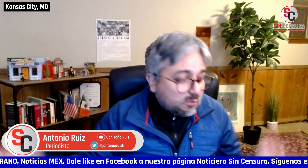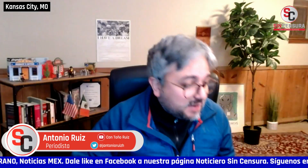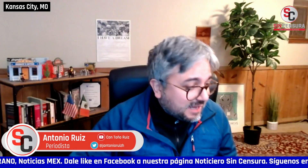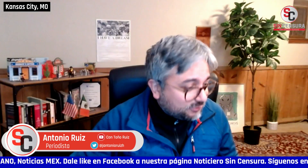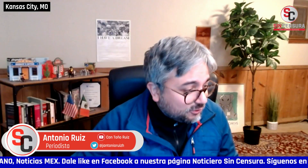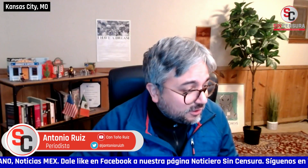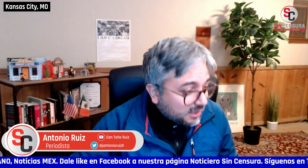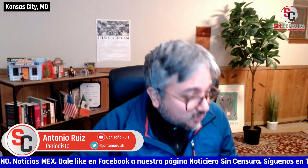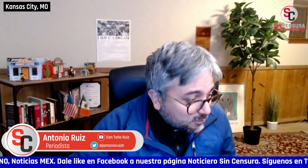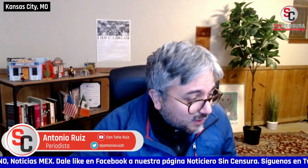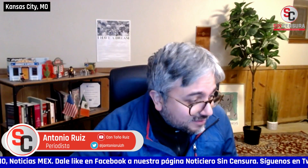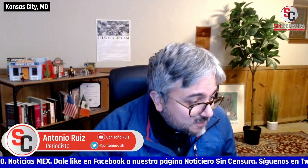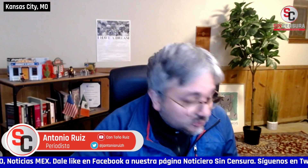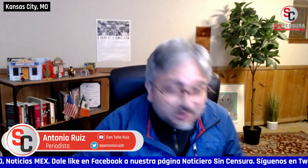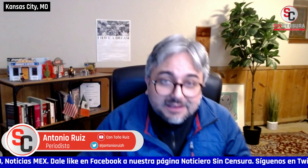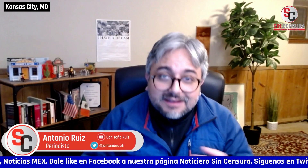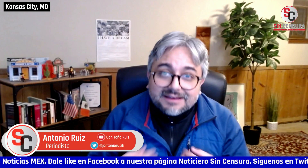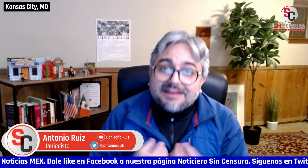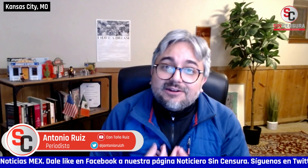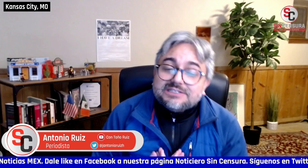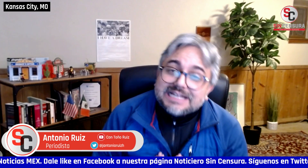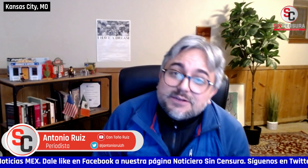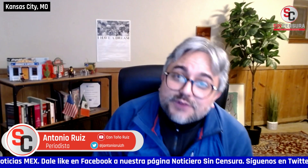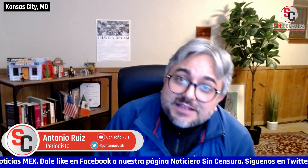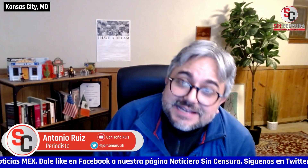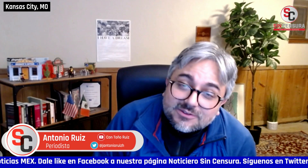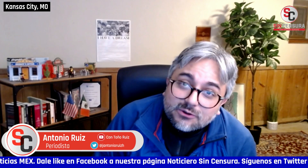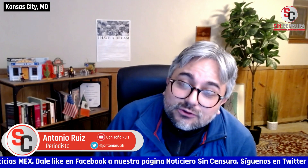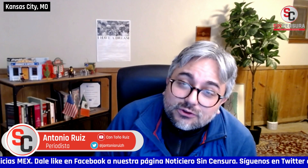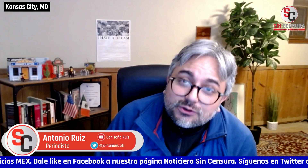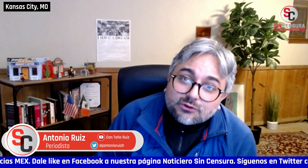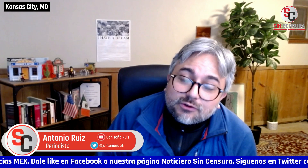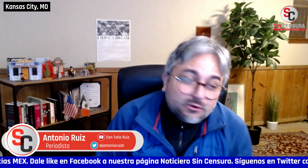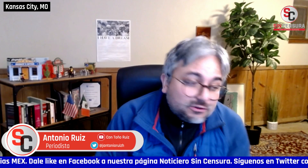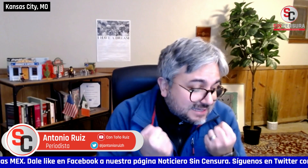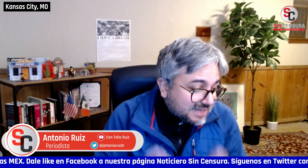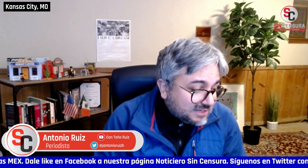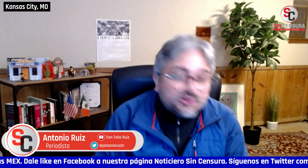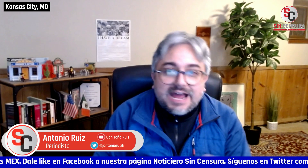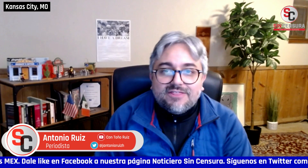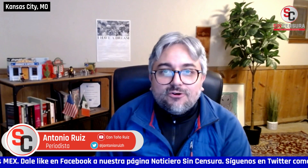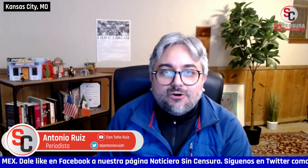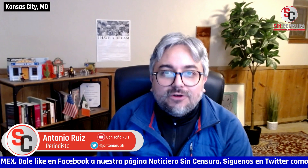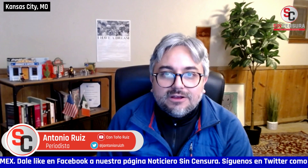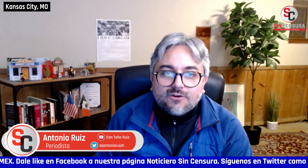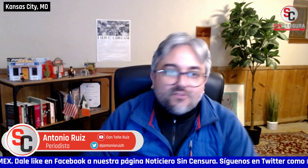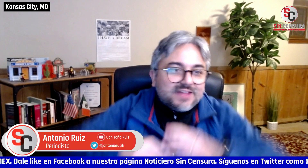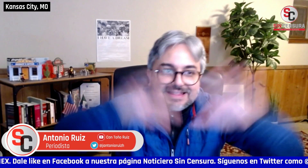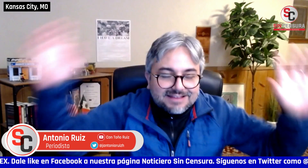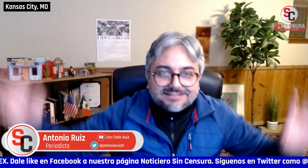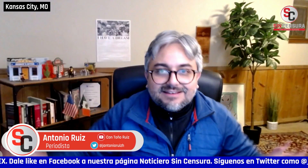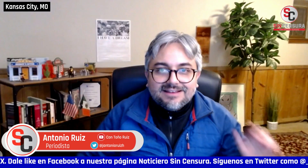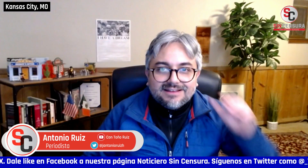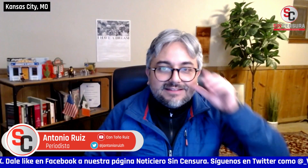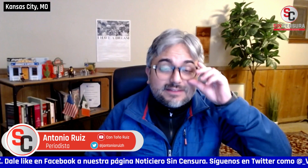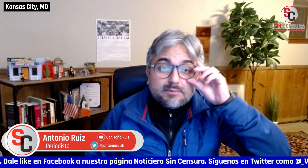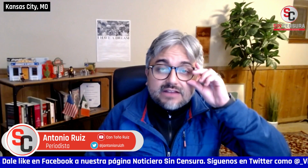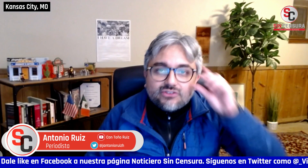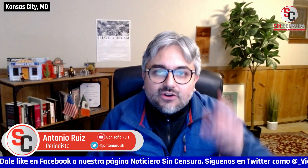de comunicación corporativos, que nos están defendiendo a nosotros cuando nos están traicionando con